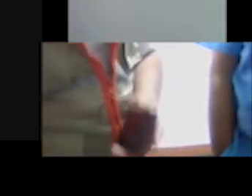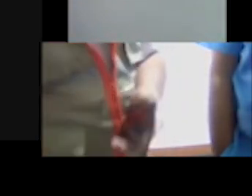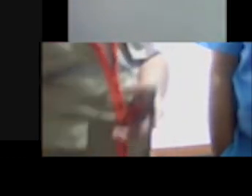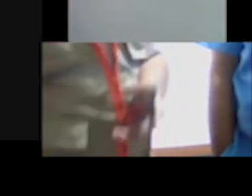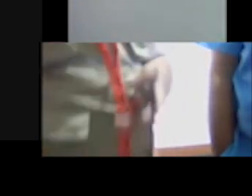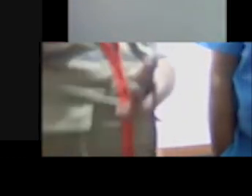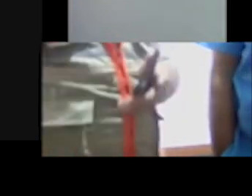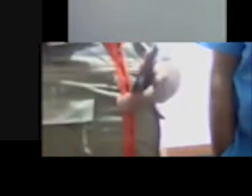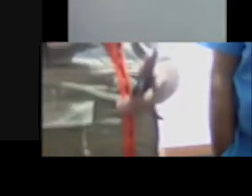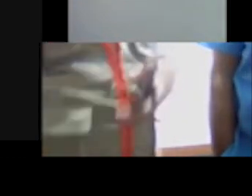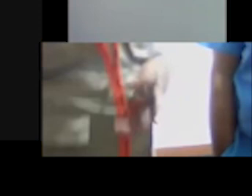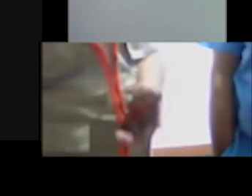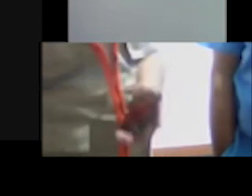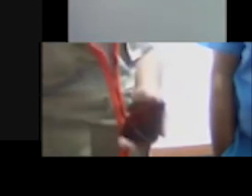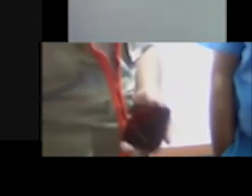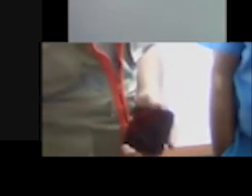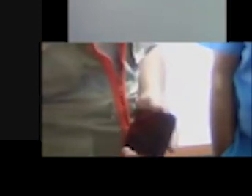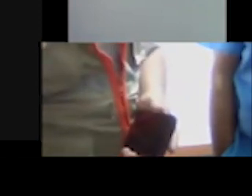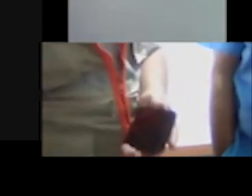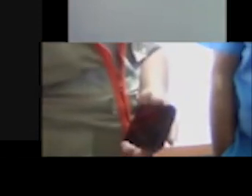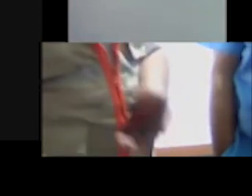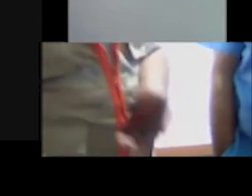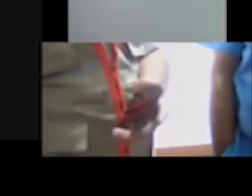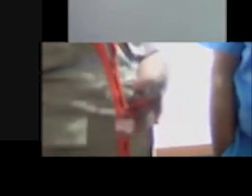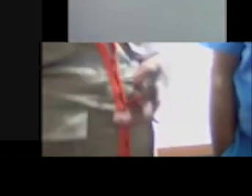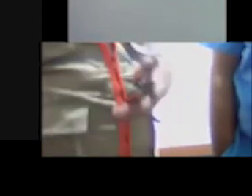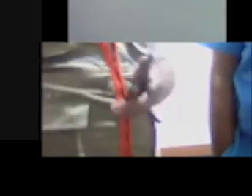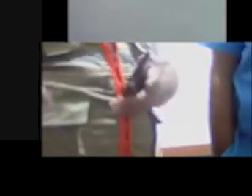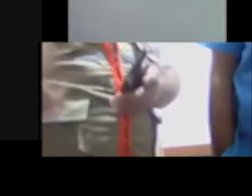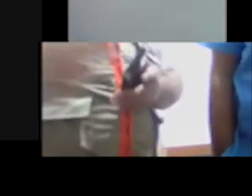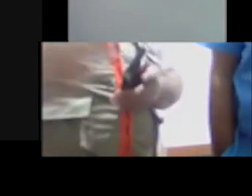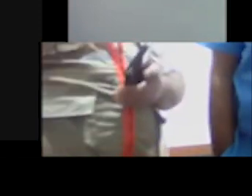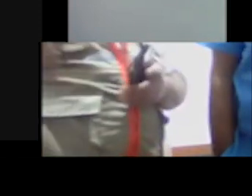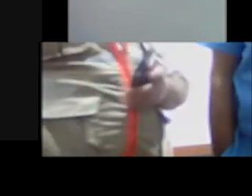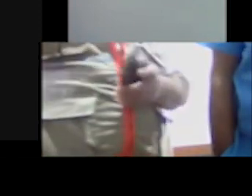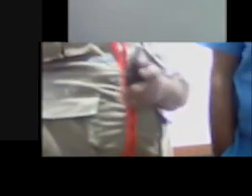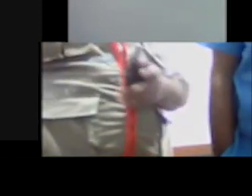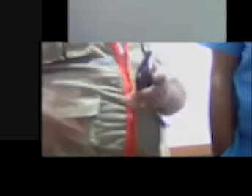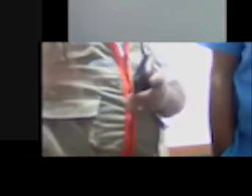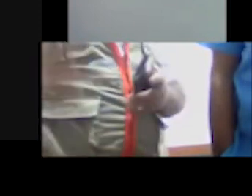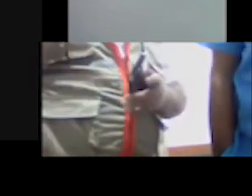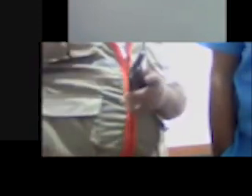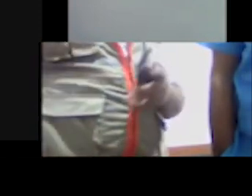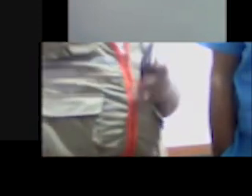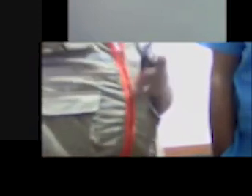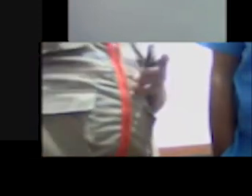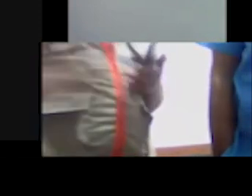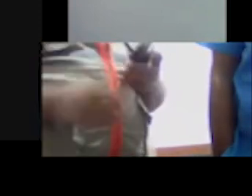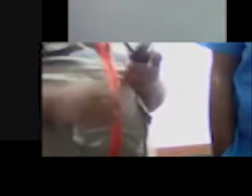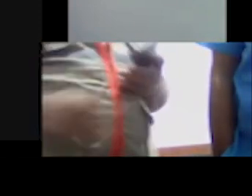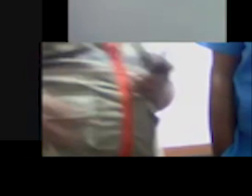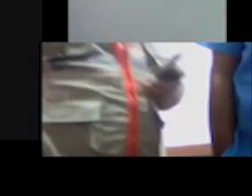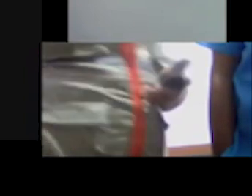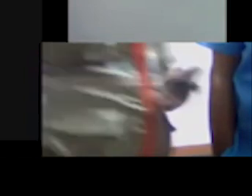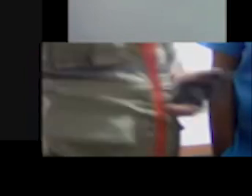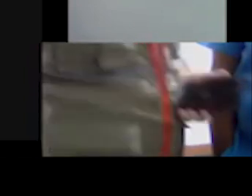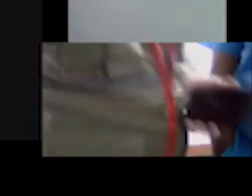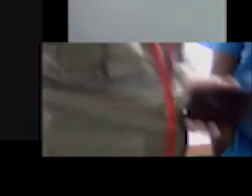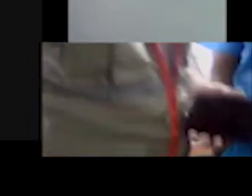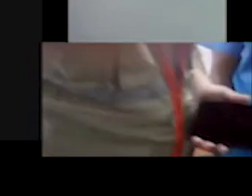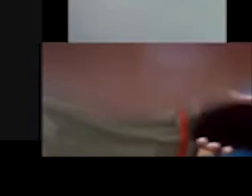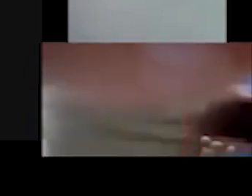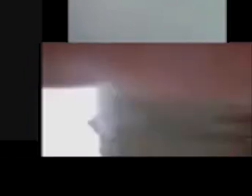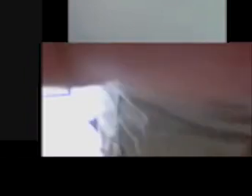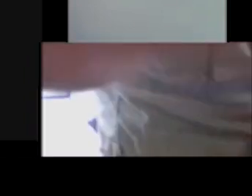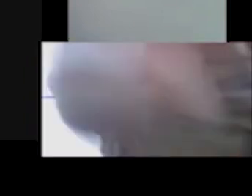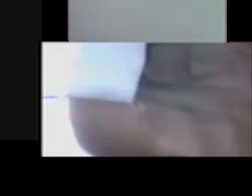siempre es importante hacer un estudio cardiológico. Si además tenemos que fue durante el ejercicio asociado a